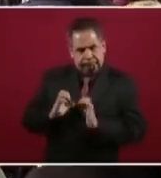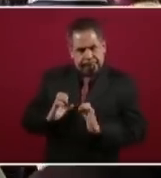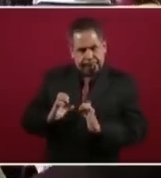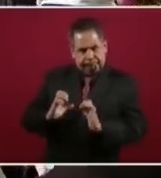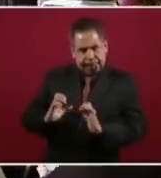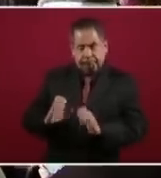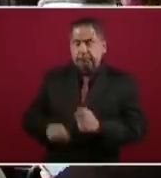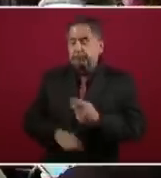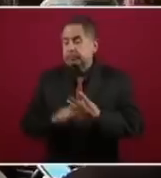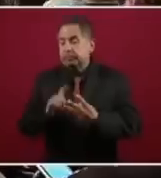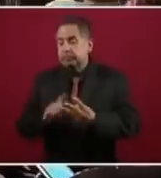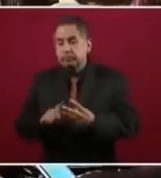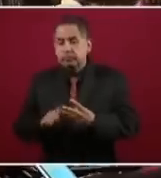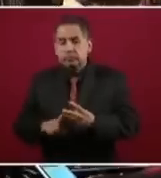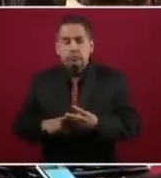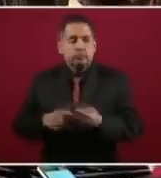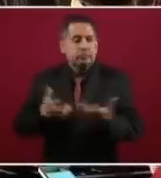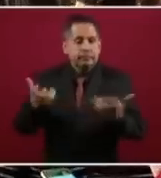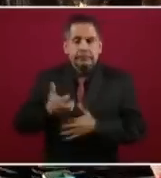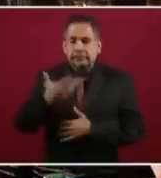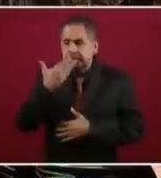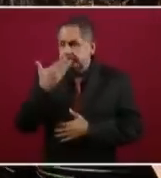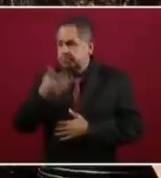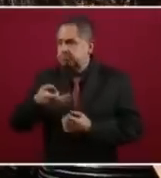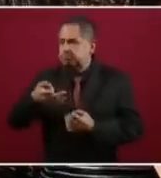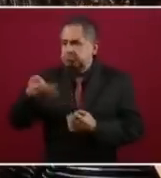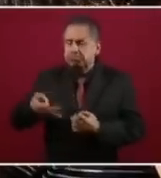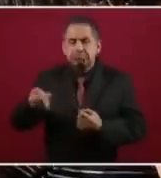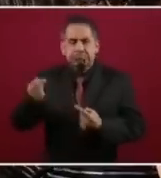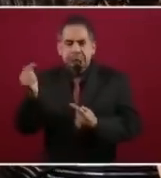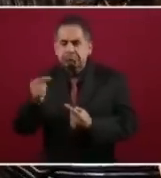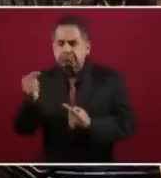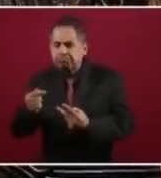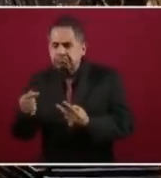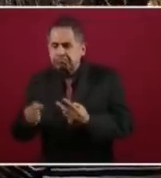luego que sea un gobierno eficiente y que